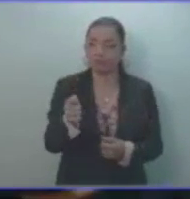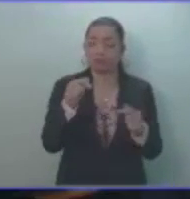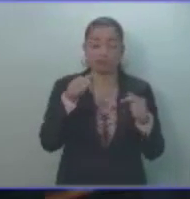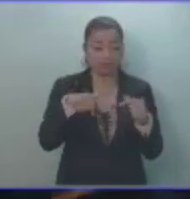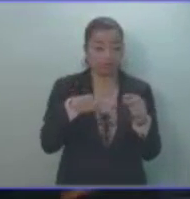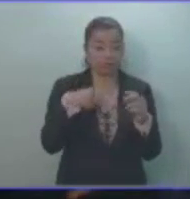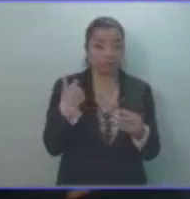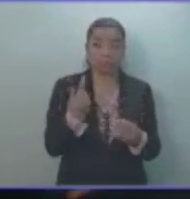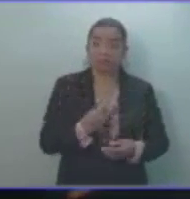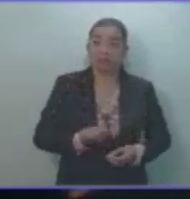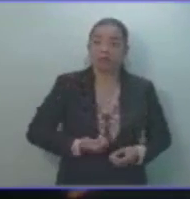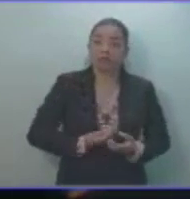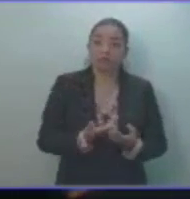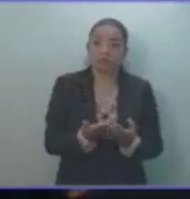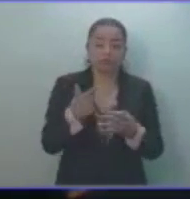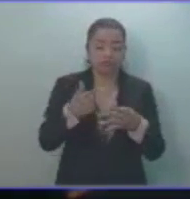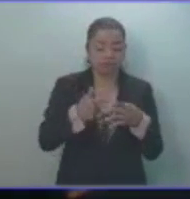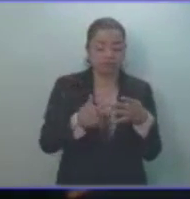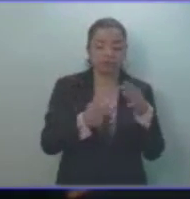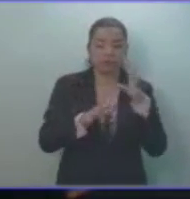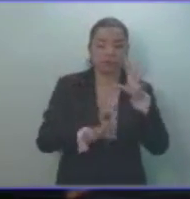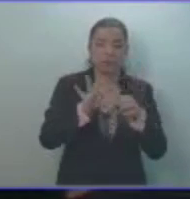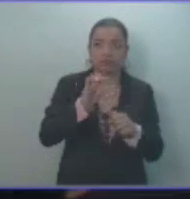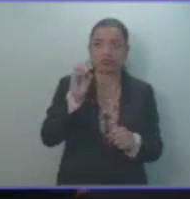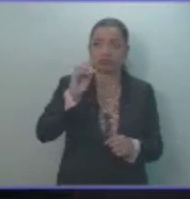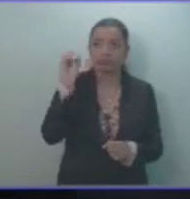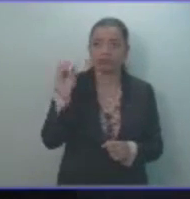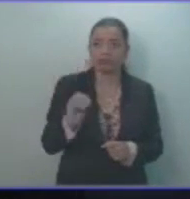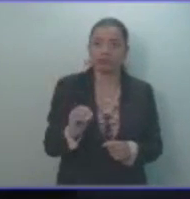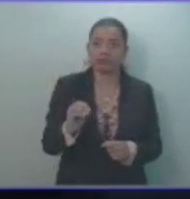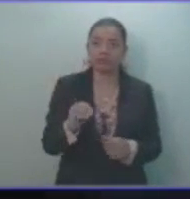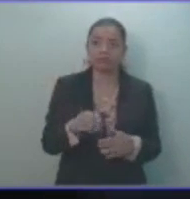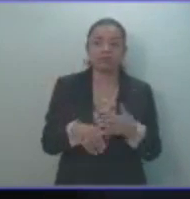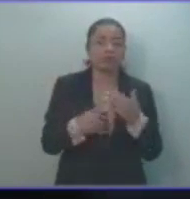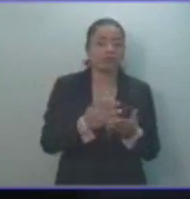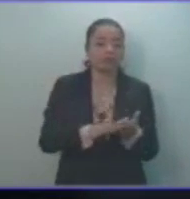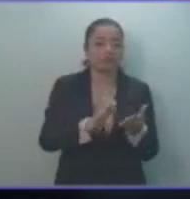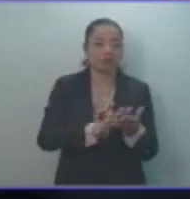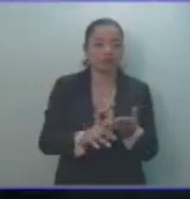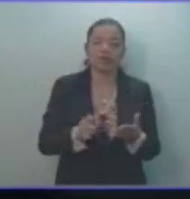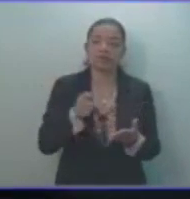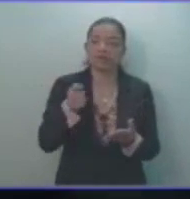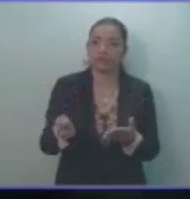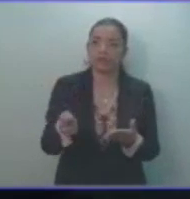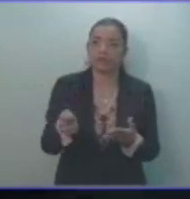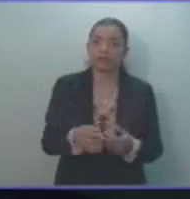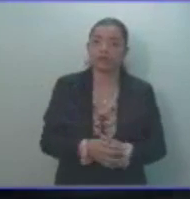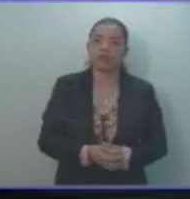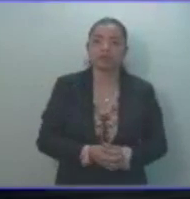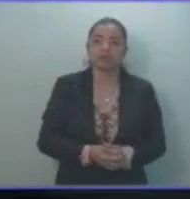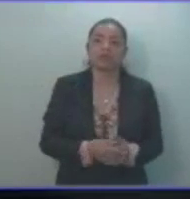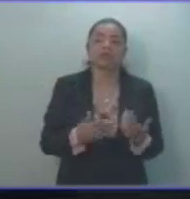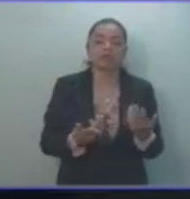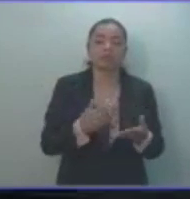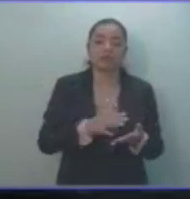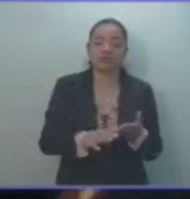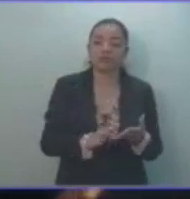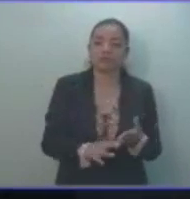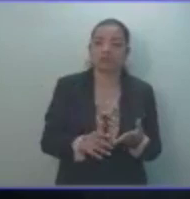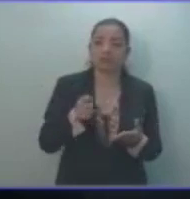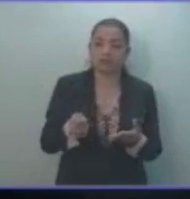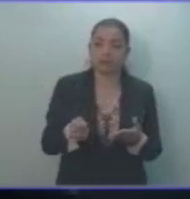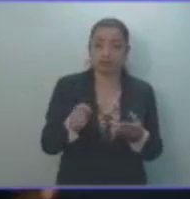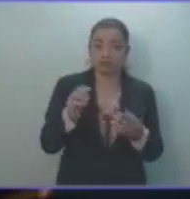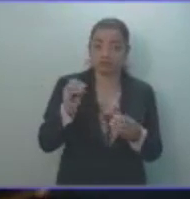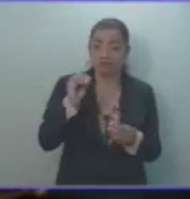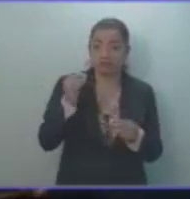hemos destinado en la ley 14% gasto de consumo. Ya no es gasto corriente porque tiene que ver con los intereses y